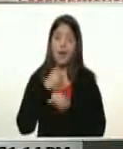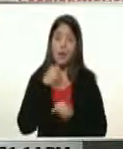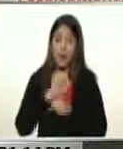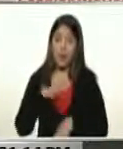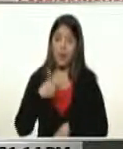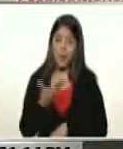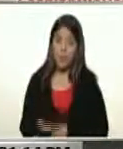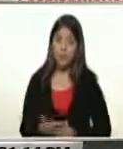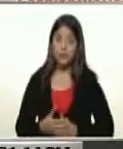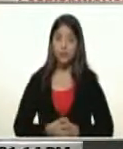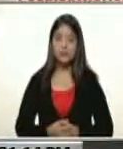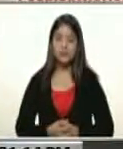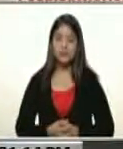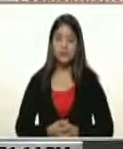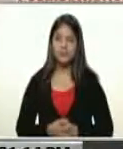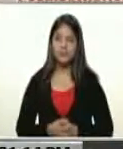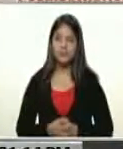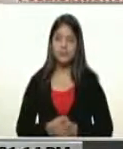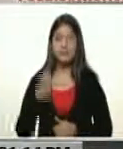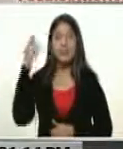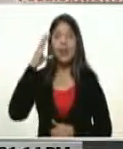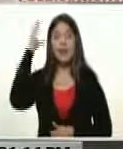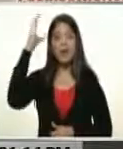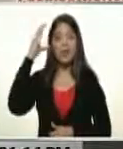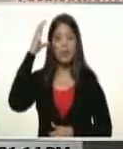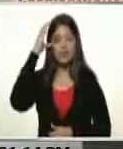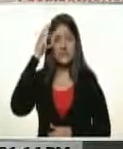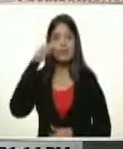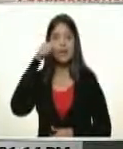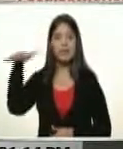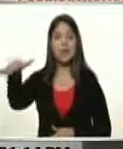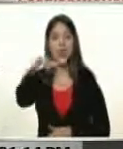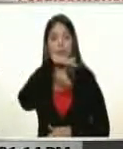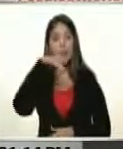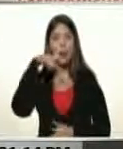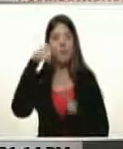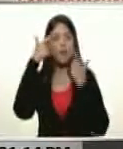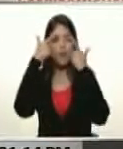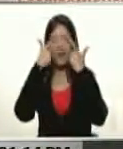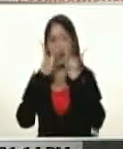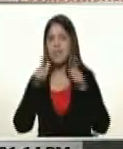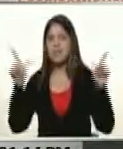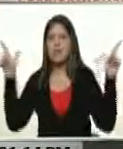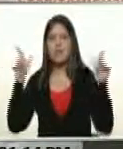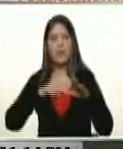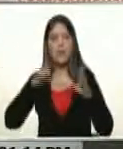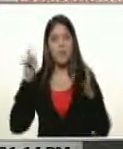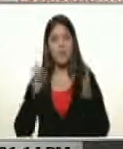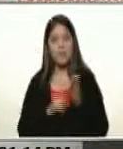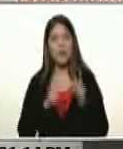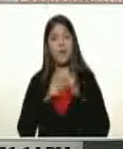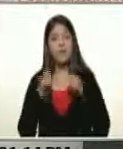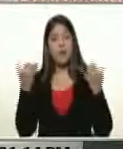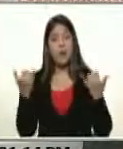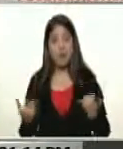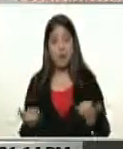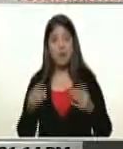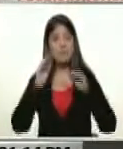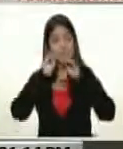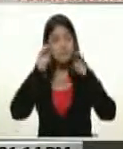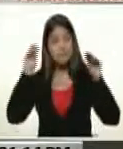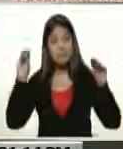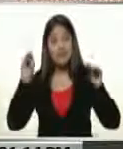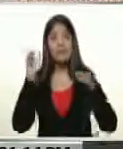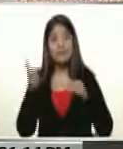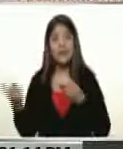lograr que la conciencia de nuestro pueblo sea liberada de manera integral, pues ahora los estamos llamando a